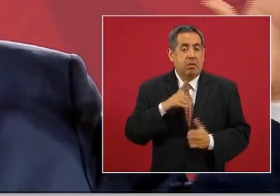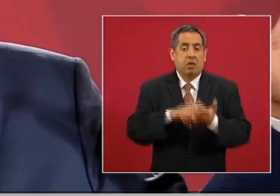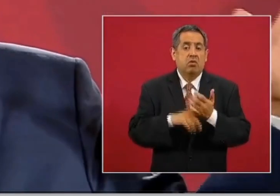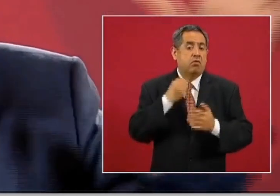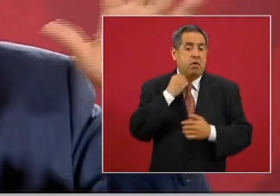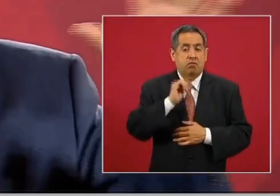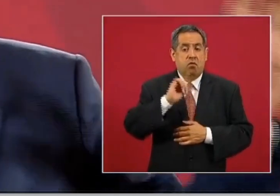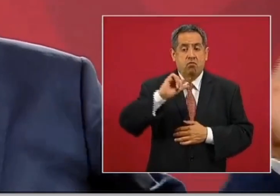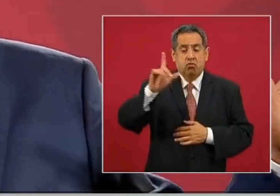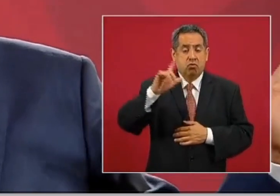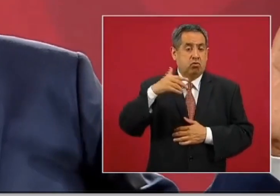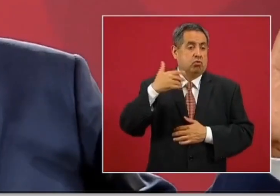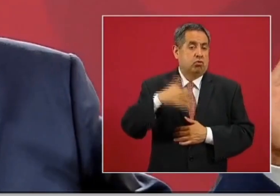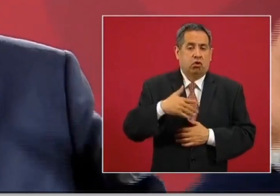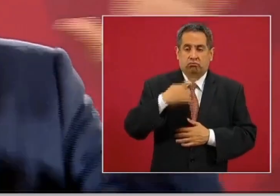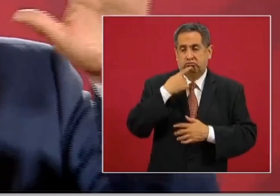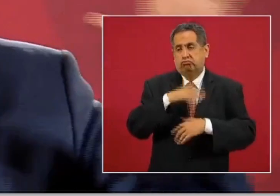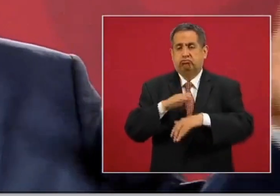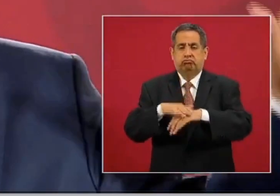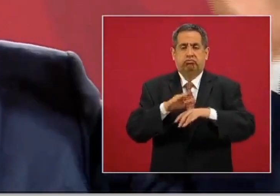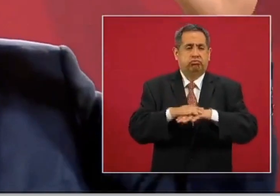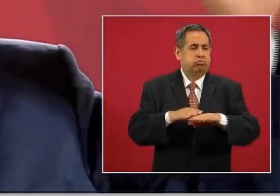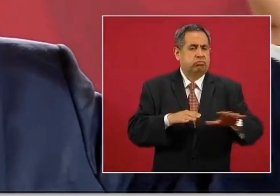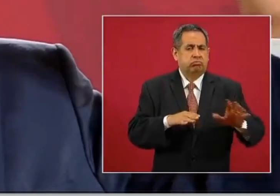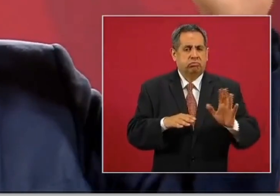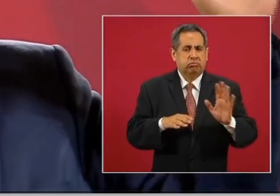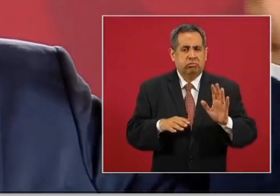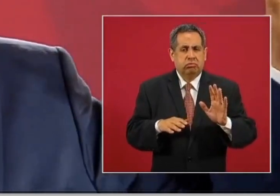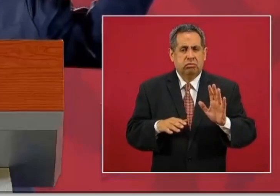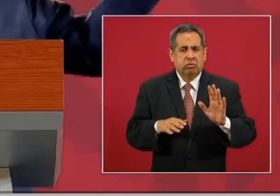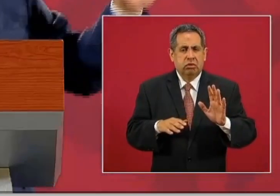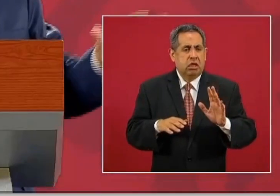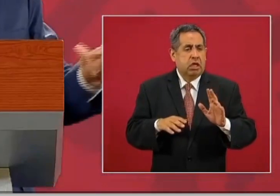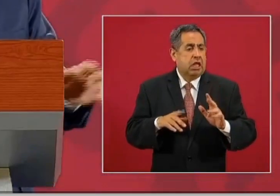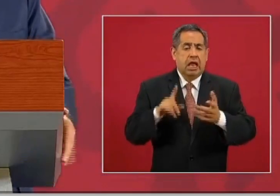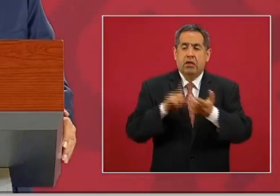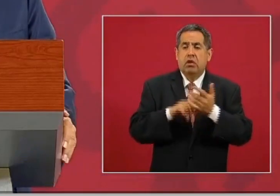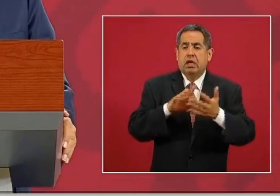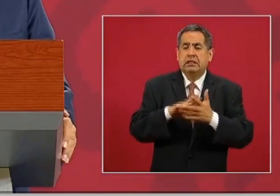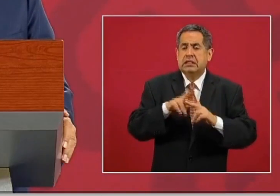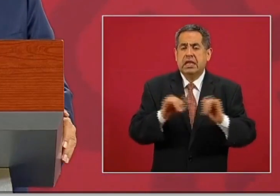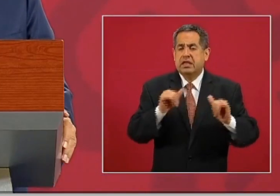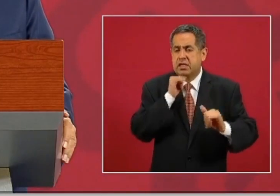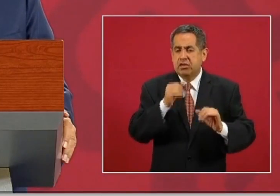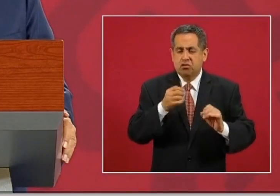meten en problema, porque ya no es el tiempo en que